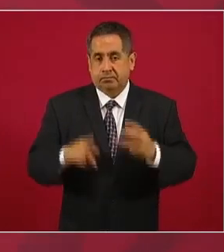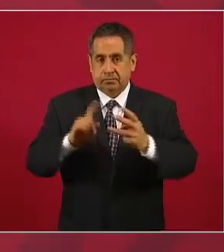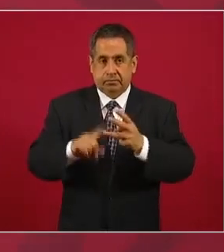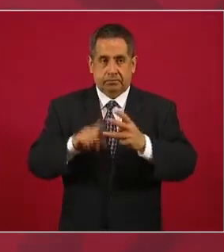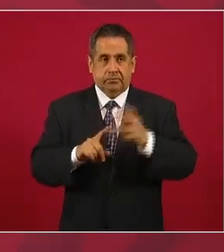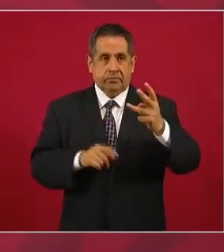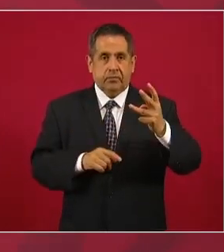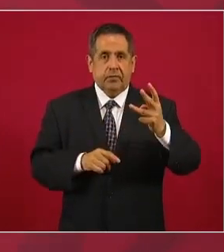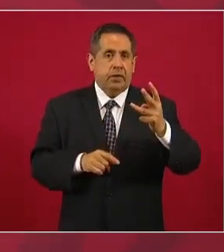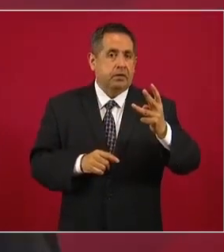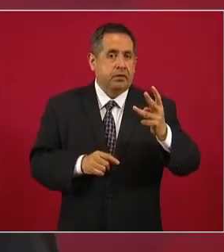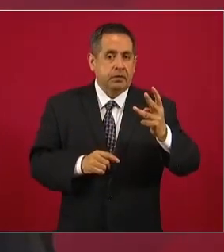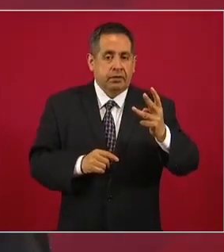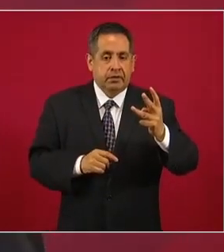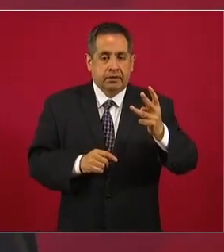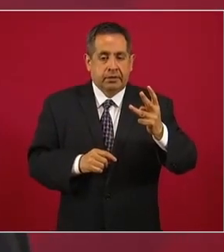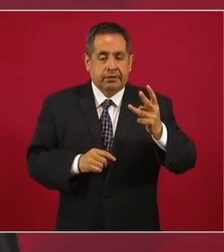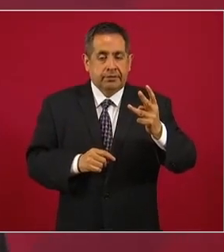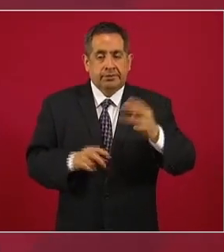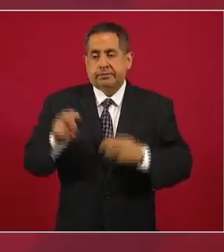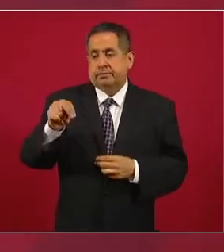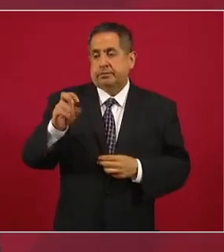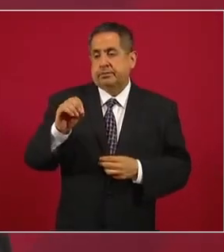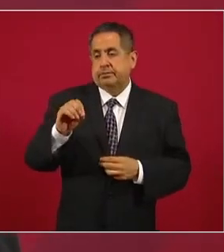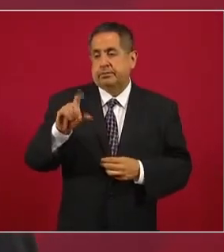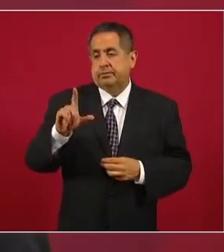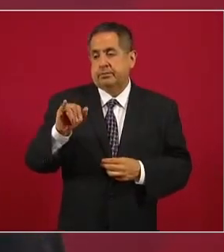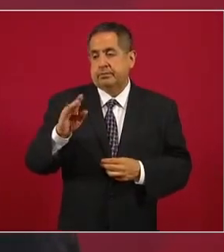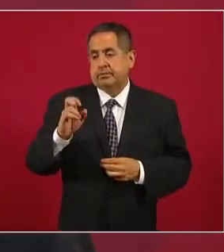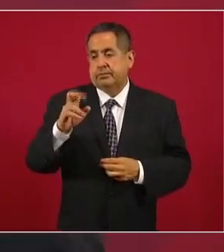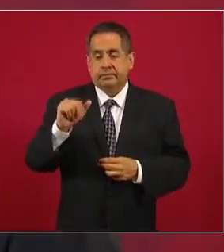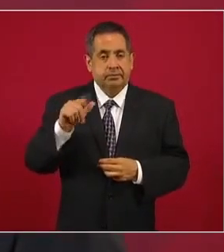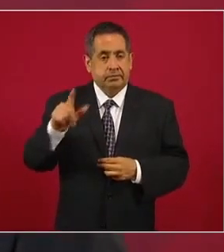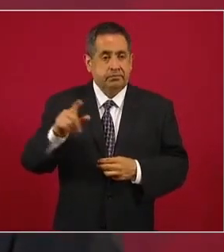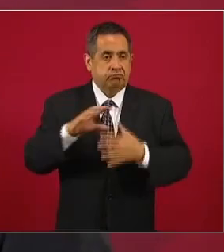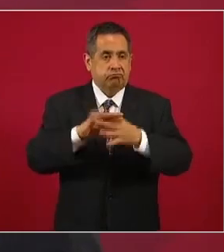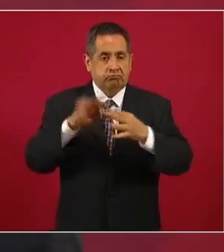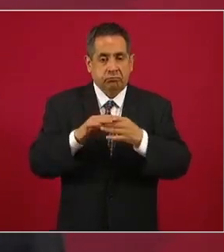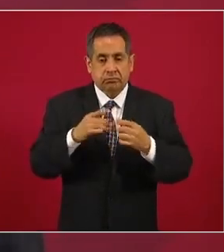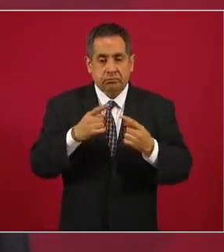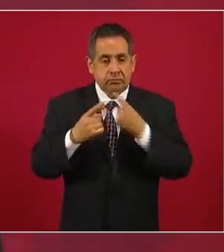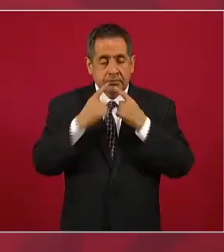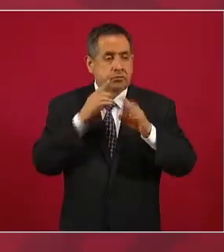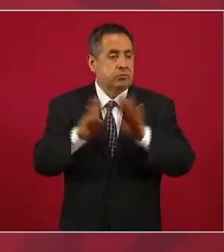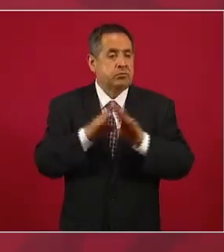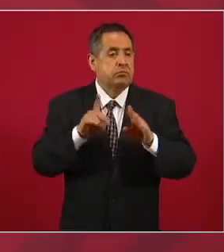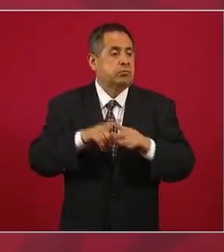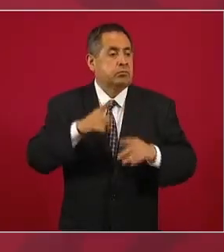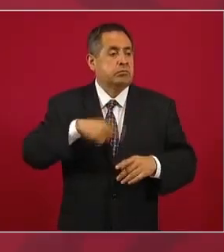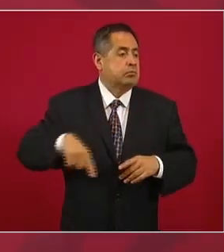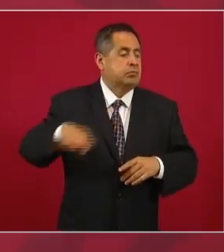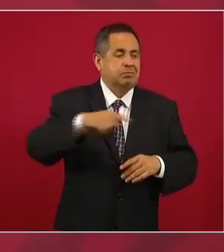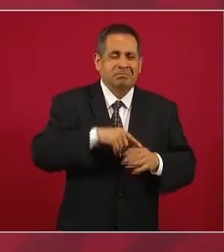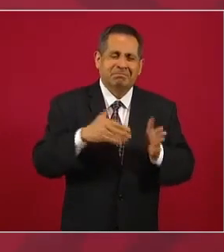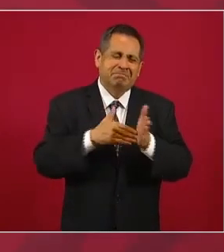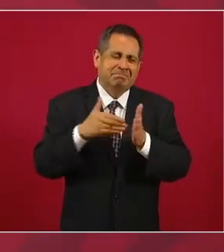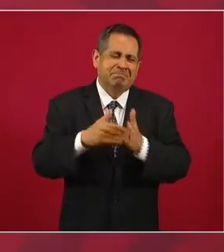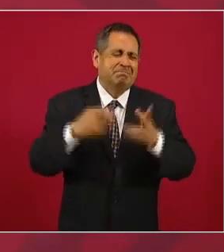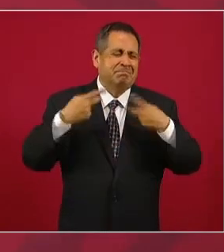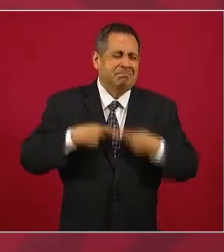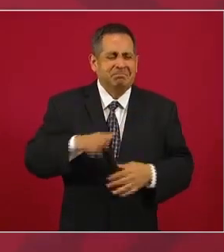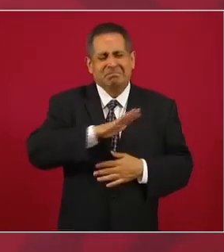Tercero, el neoliberalismo gobernante se tradujo en la pérdida de centenares de miles de